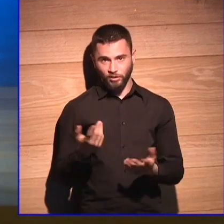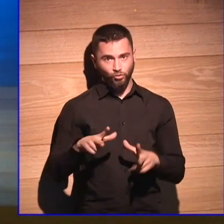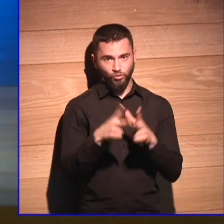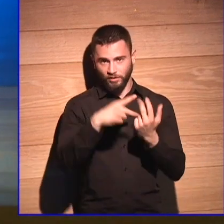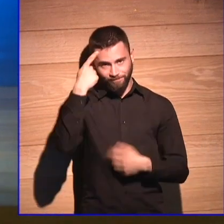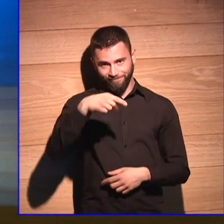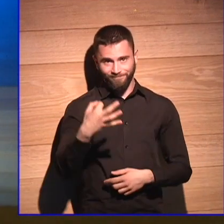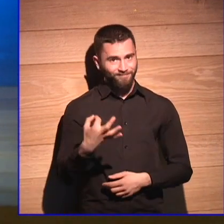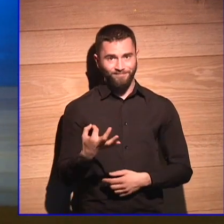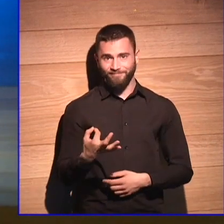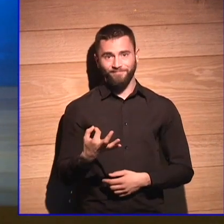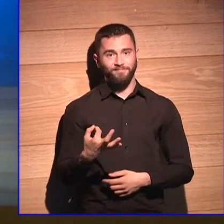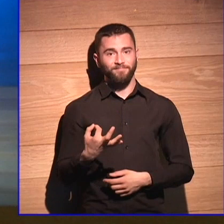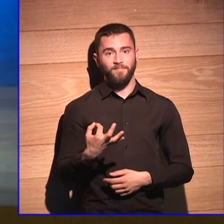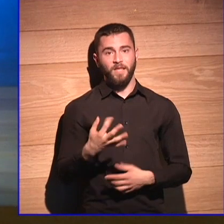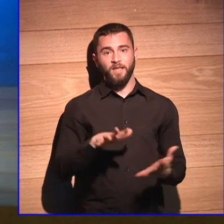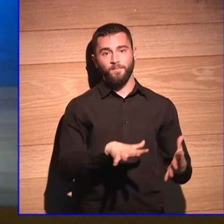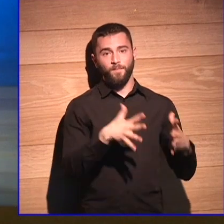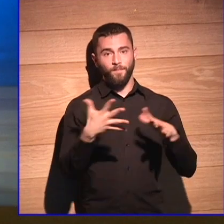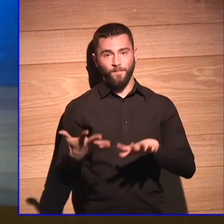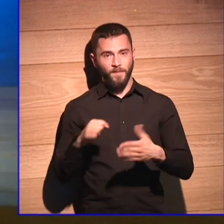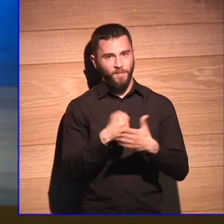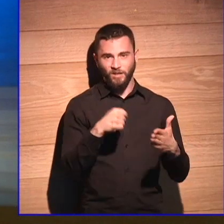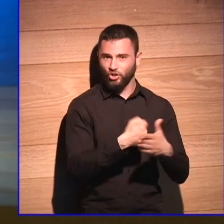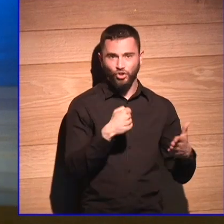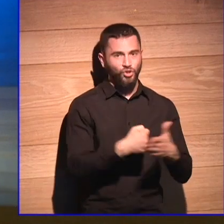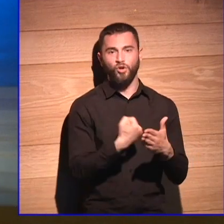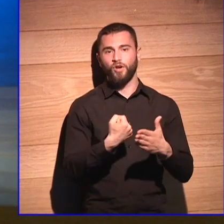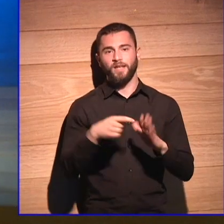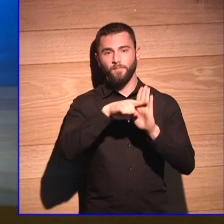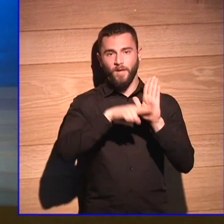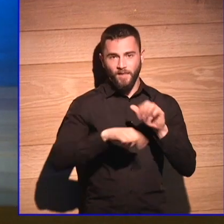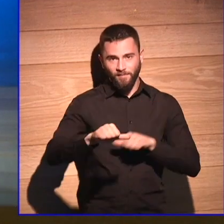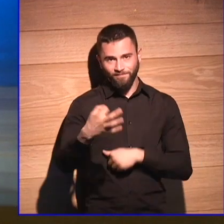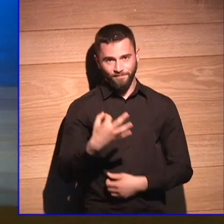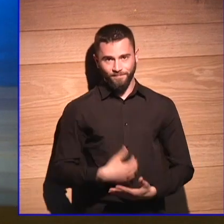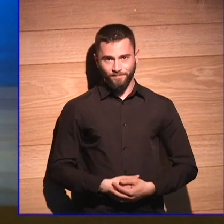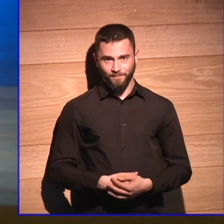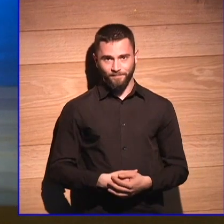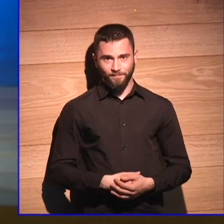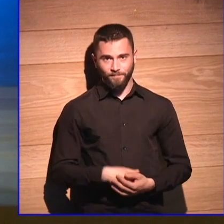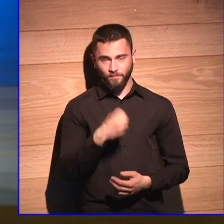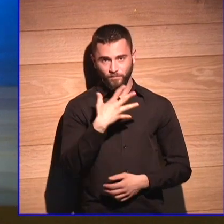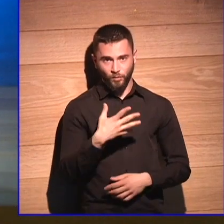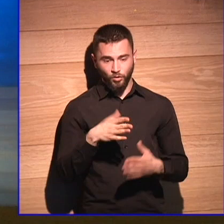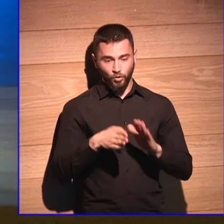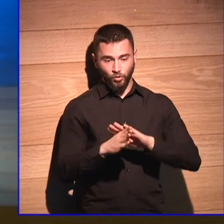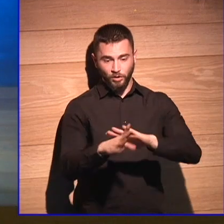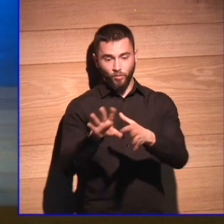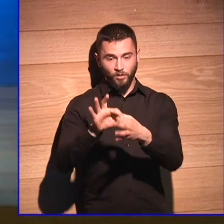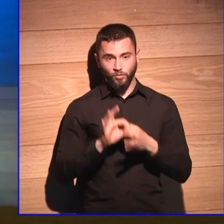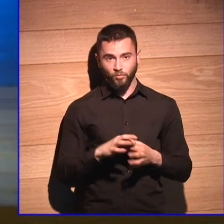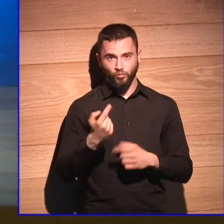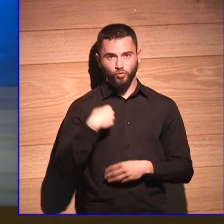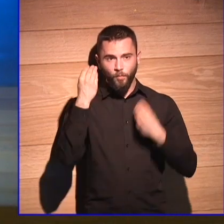social y aplicar presiones y medidas en ese sentido. Bueno, continuando un poco con esto, yo